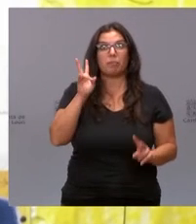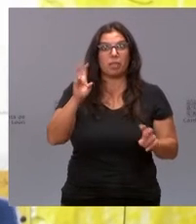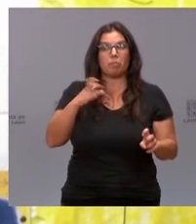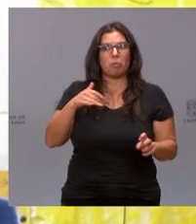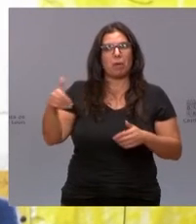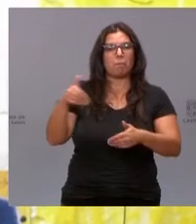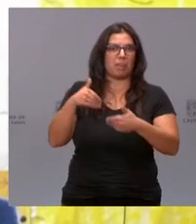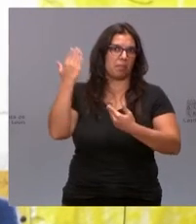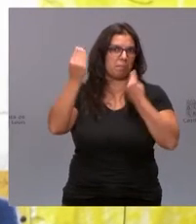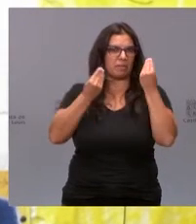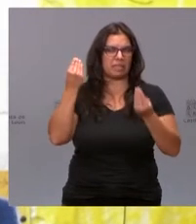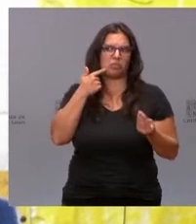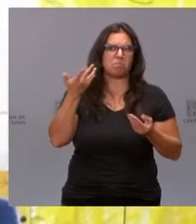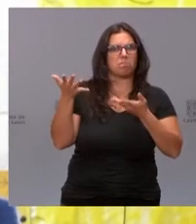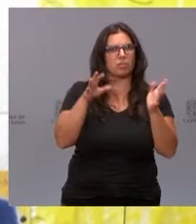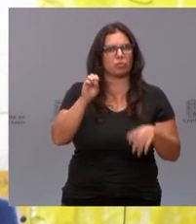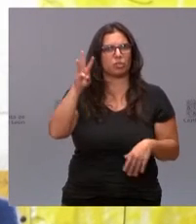podían acercarse